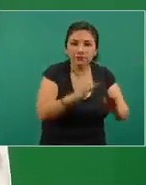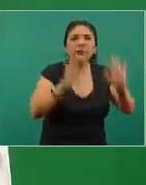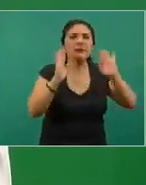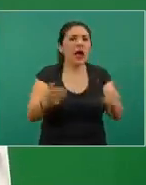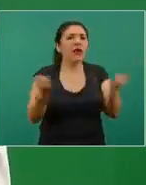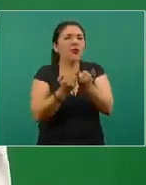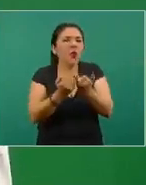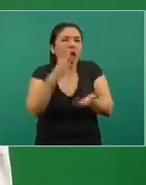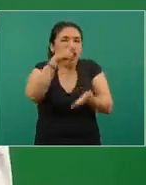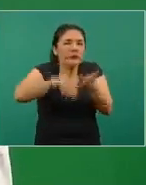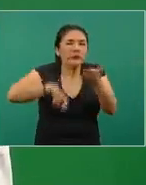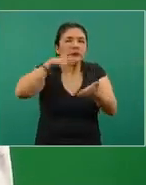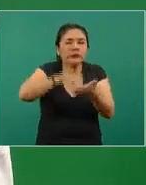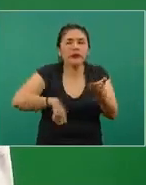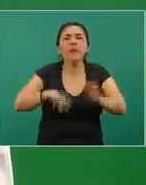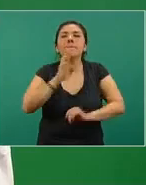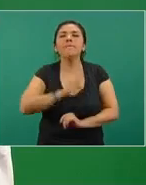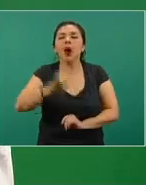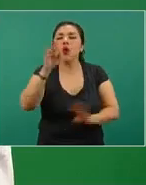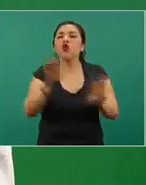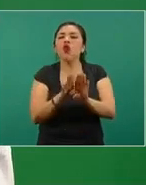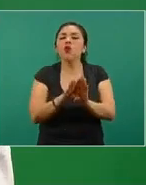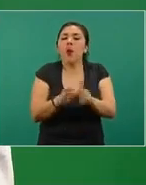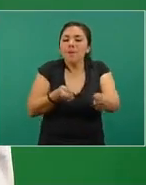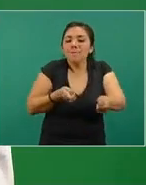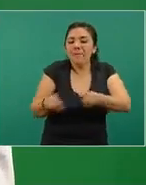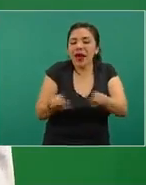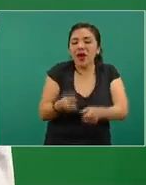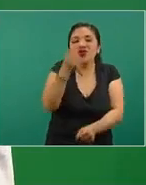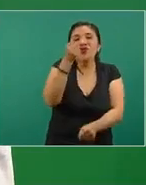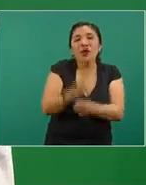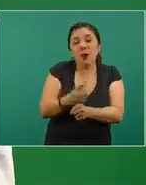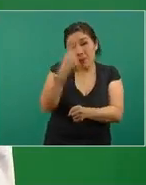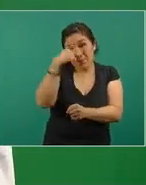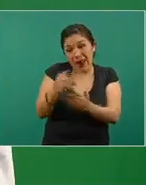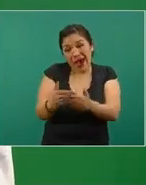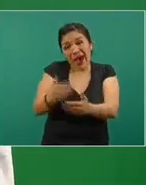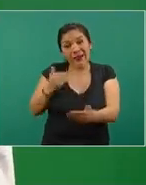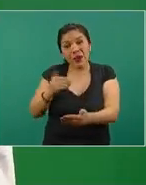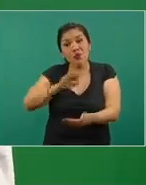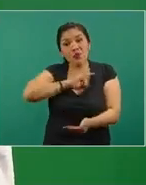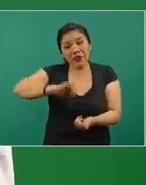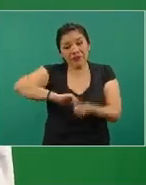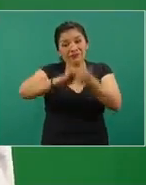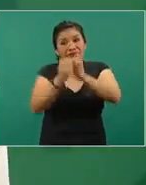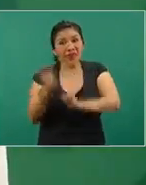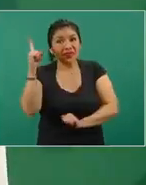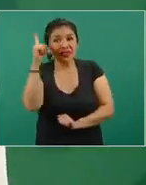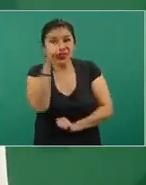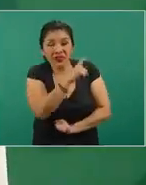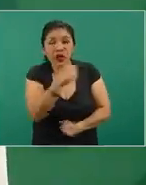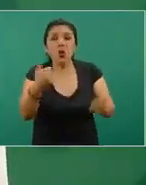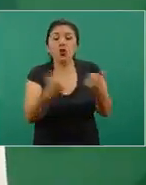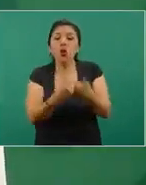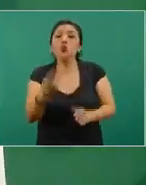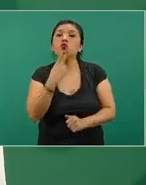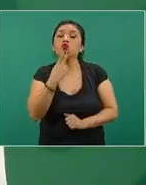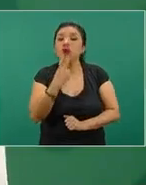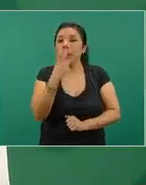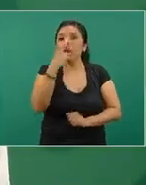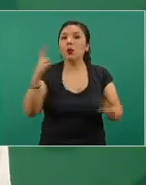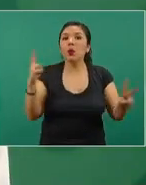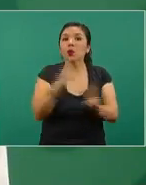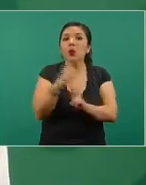también mucho el manejo temprano de las complicaciones con el uso de oxigenación no